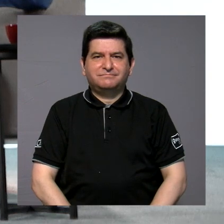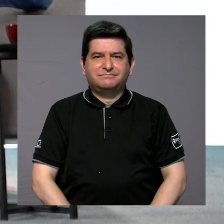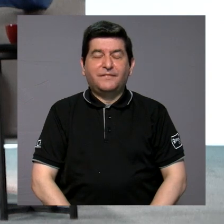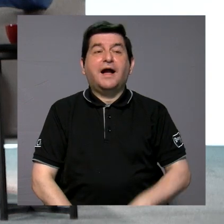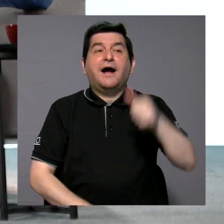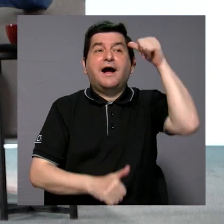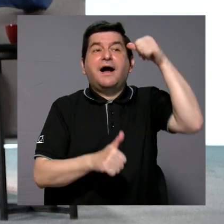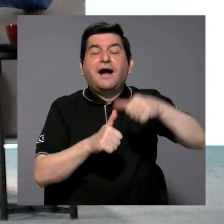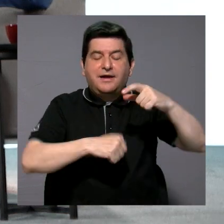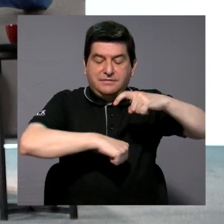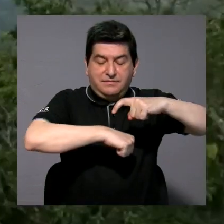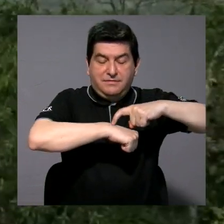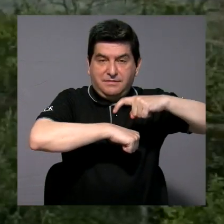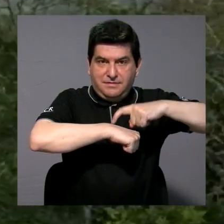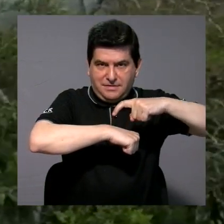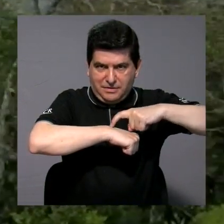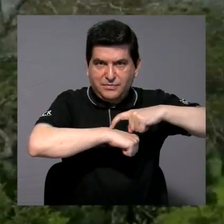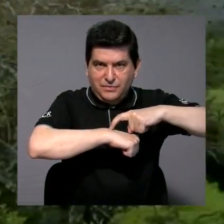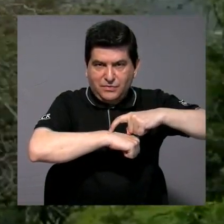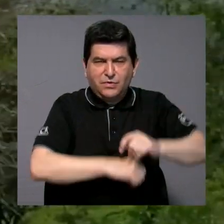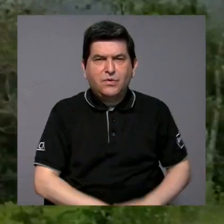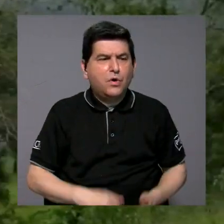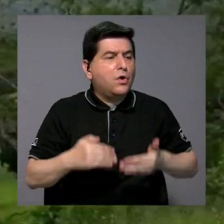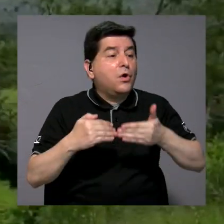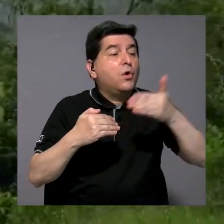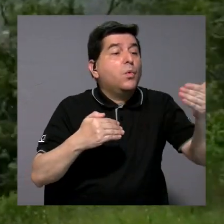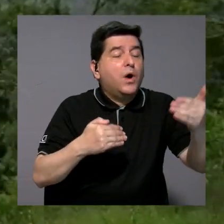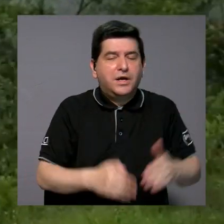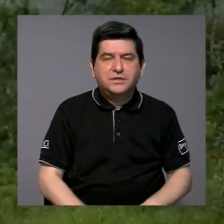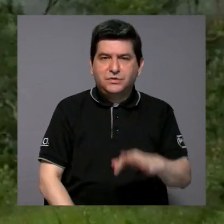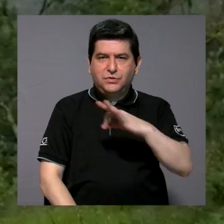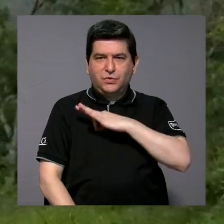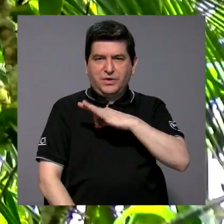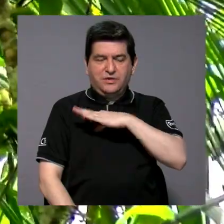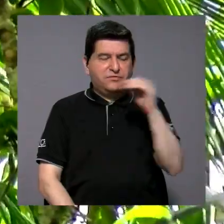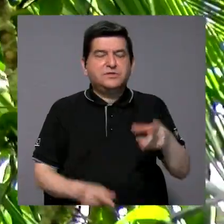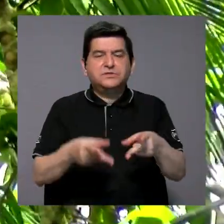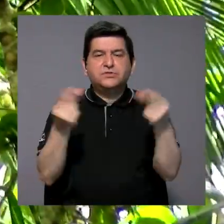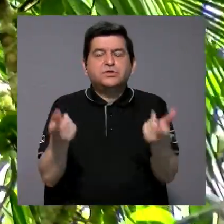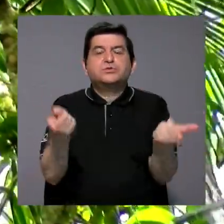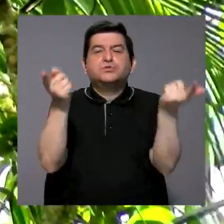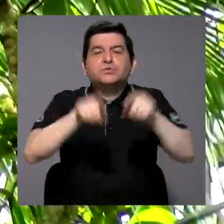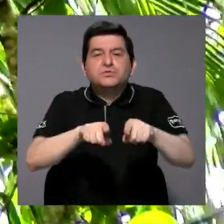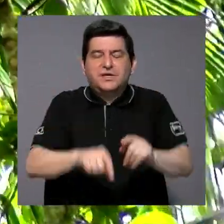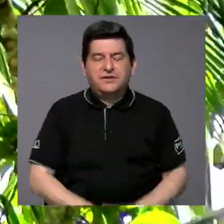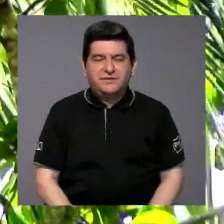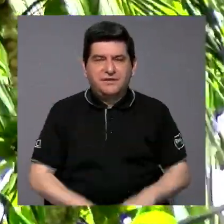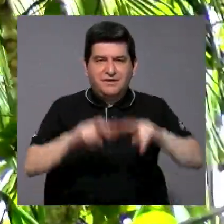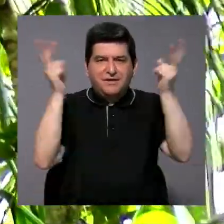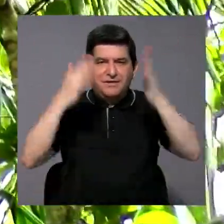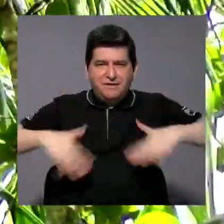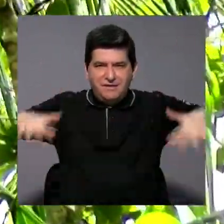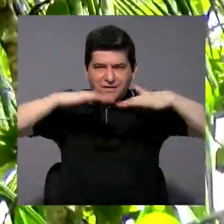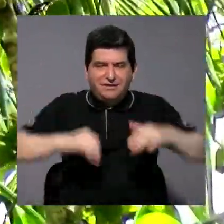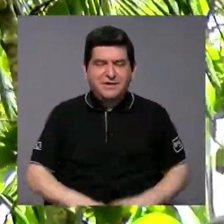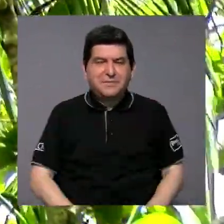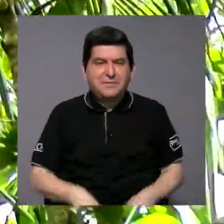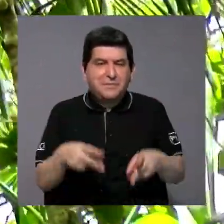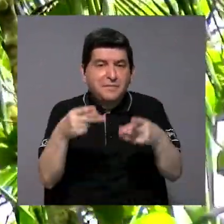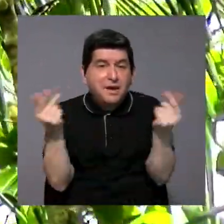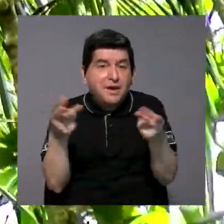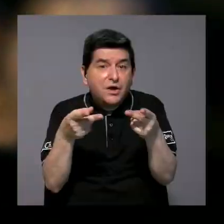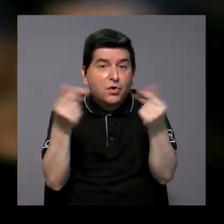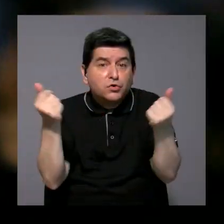tomando en cuenta el tiempo, es decir, cuándo ocurren los beneficios y los costos, porque en el tema ambiental muchas veces los costos